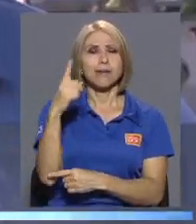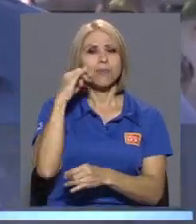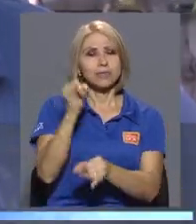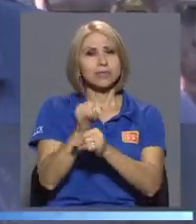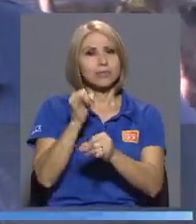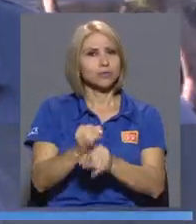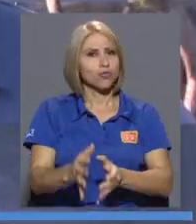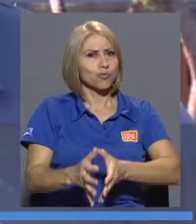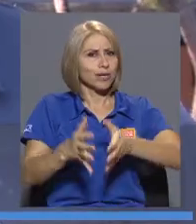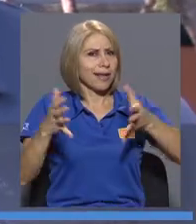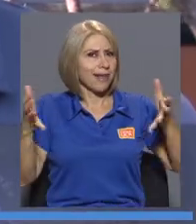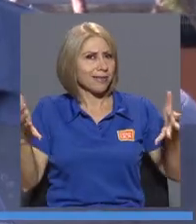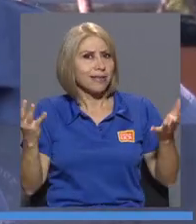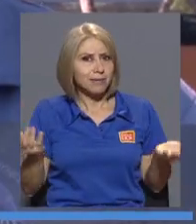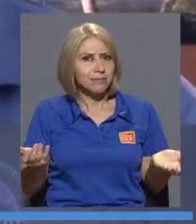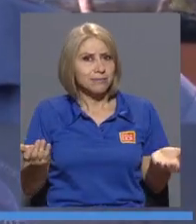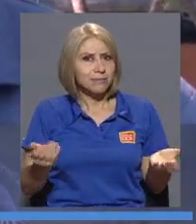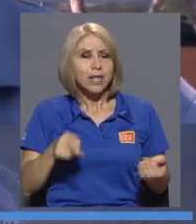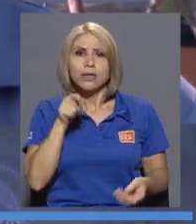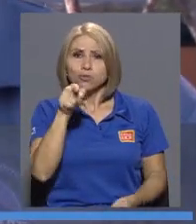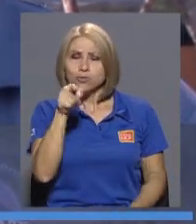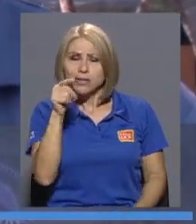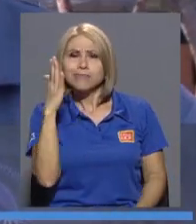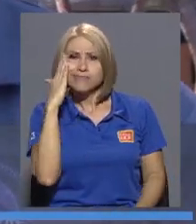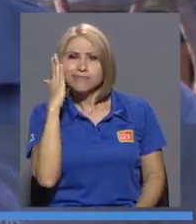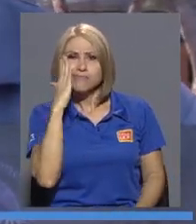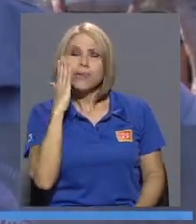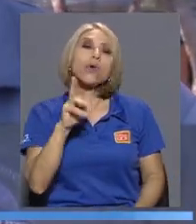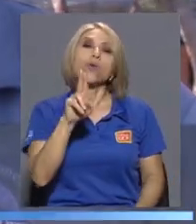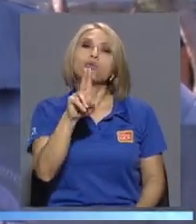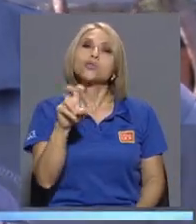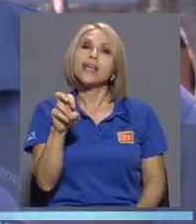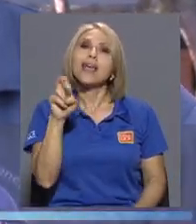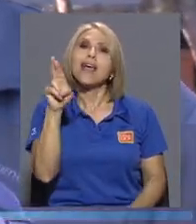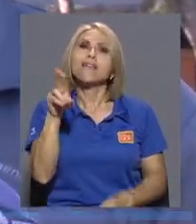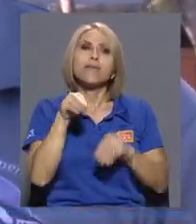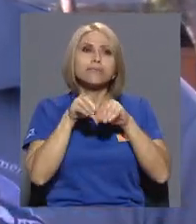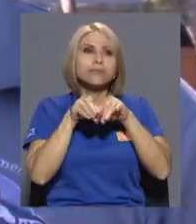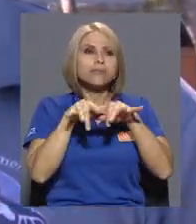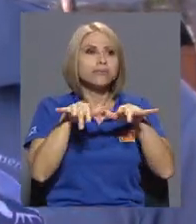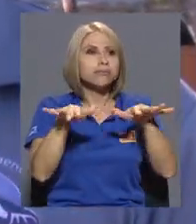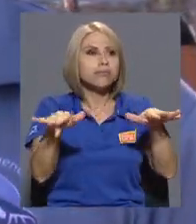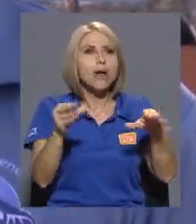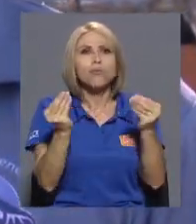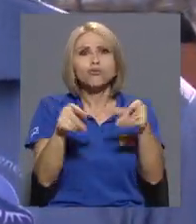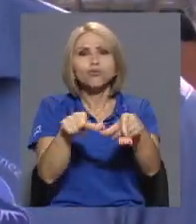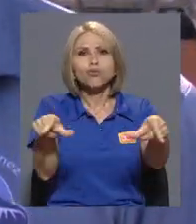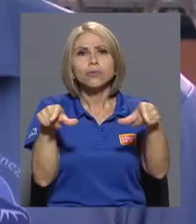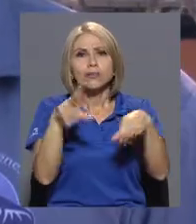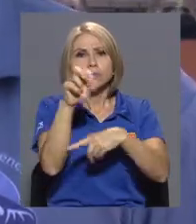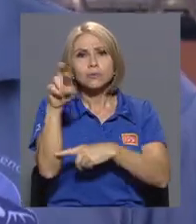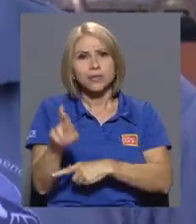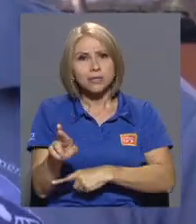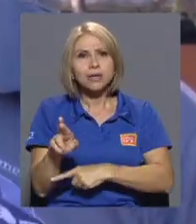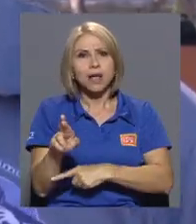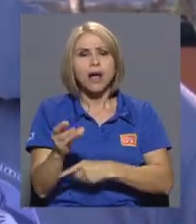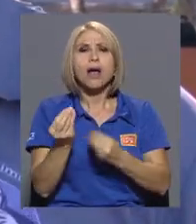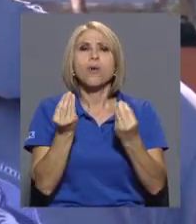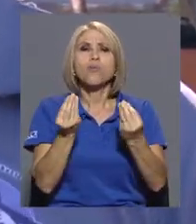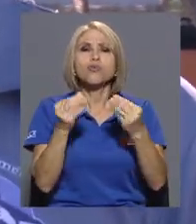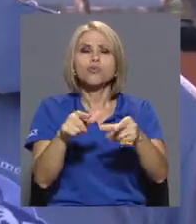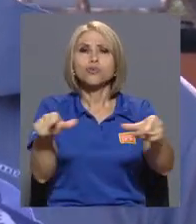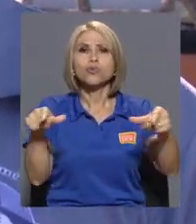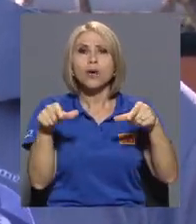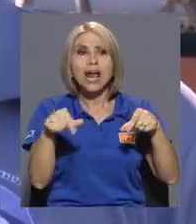grande le dijiste si usted se da cuenta de la usr abarca muchos lugares de costa rica- muchas partes donde allende